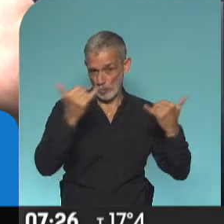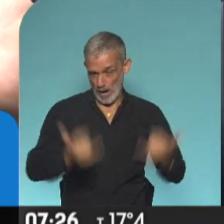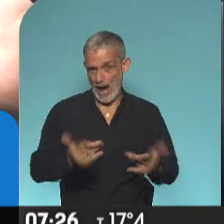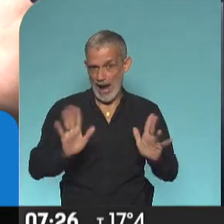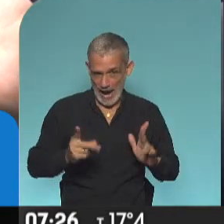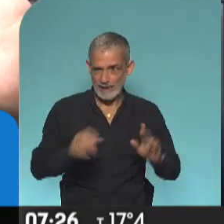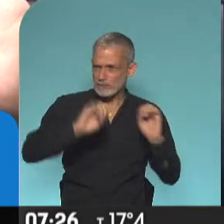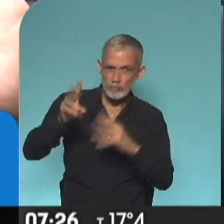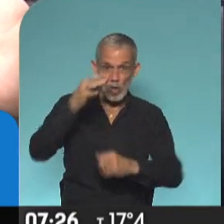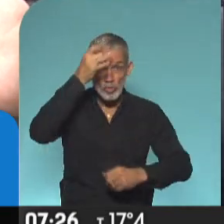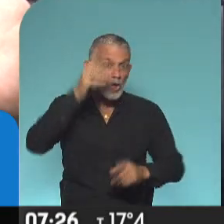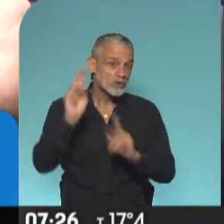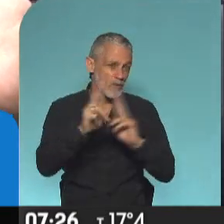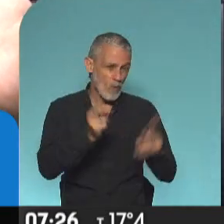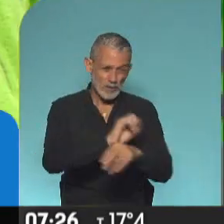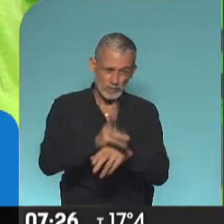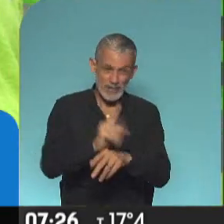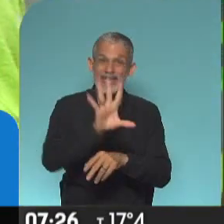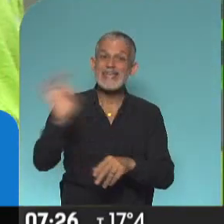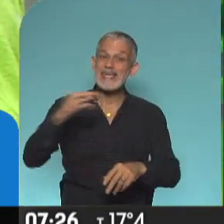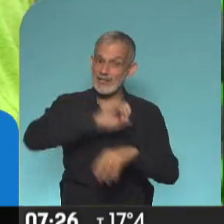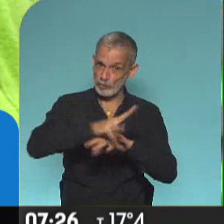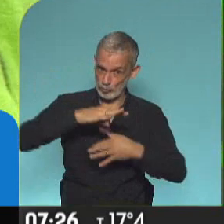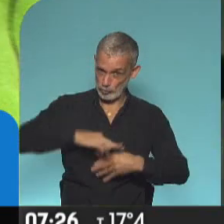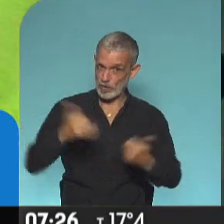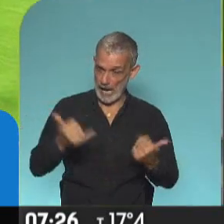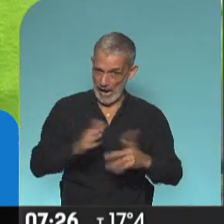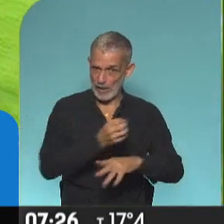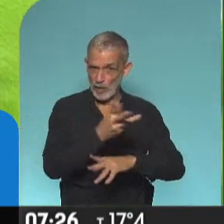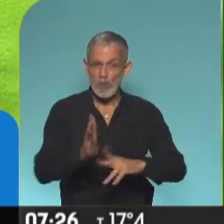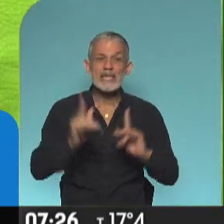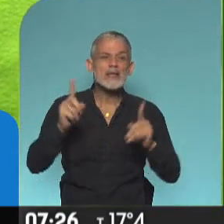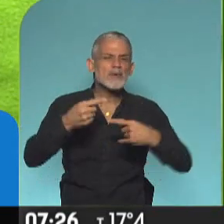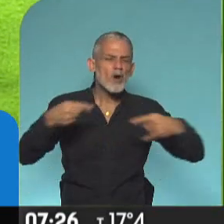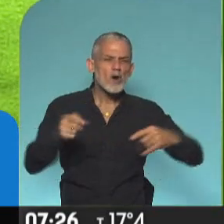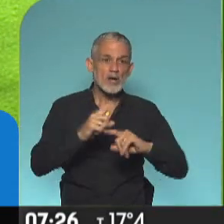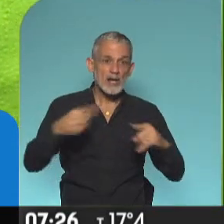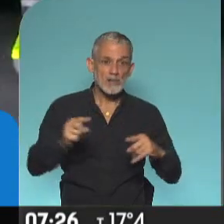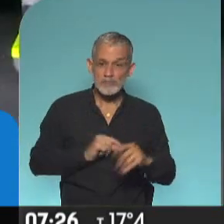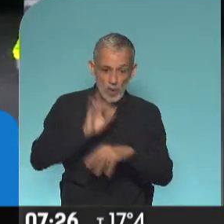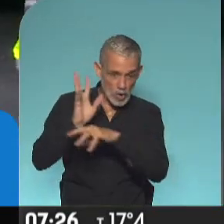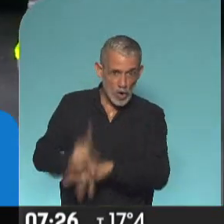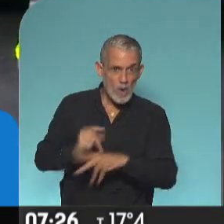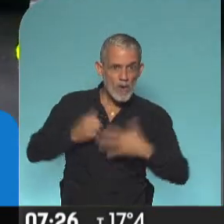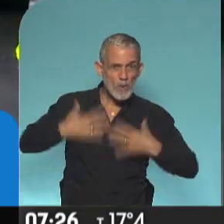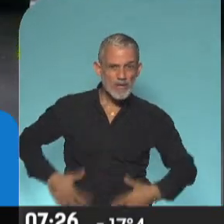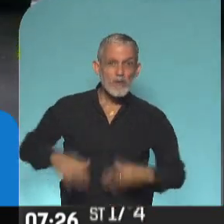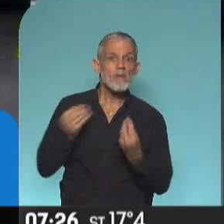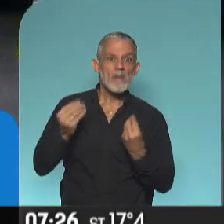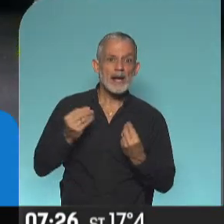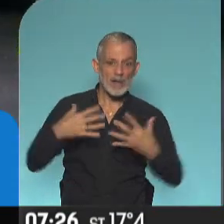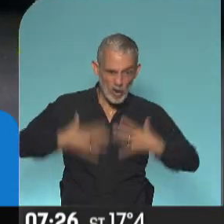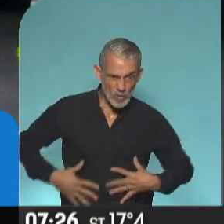de recolectores tiene 12 muertos por COVID y más de 500 infectados, y también pasan cosas insólitas como que le roban el uniforme para salir a